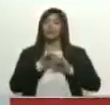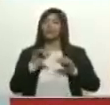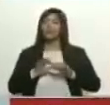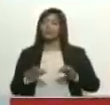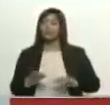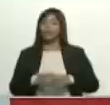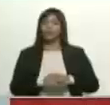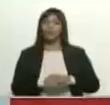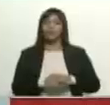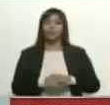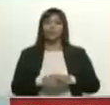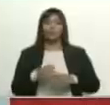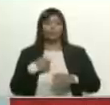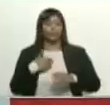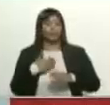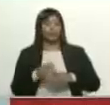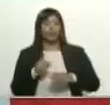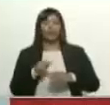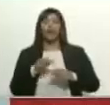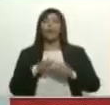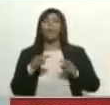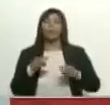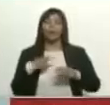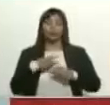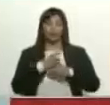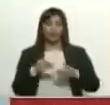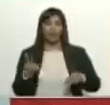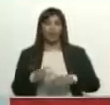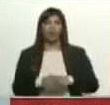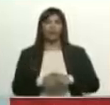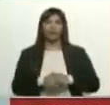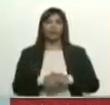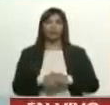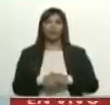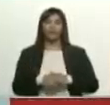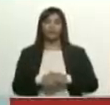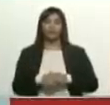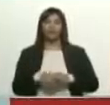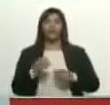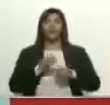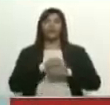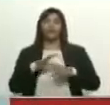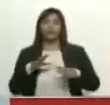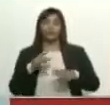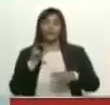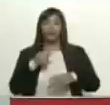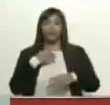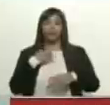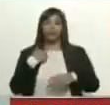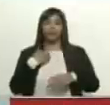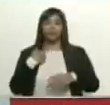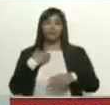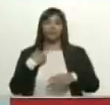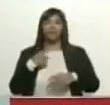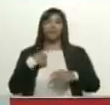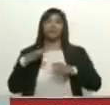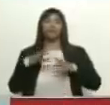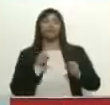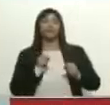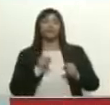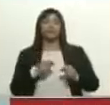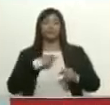vil, sin que hubiese métodos democráticos, colapsar al país para la toma por asalto del